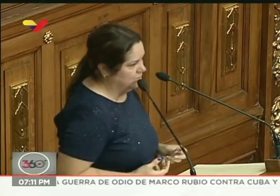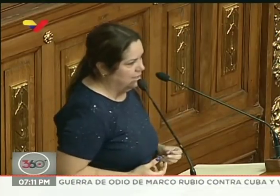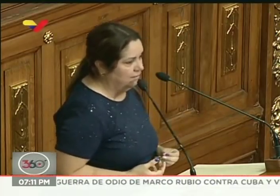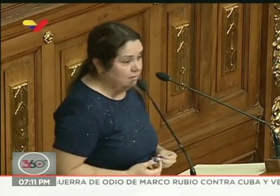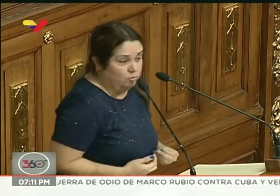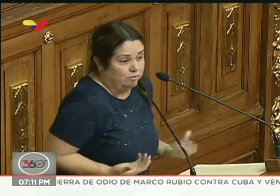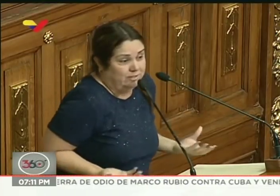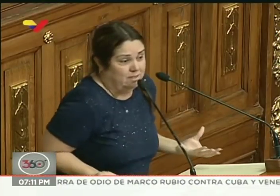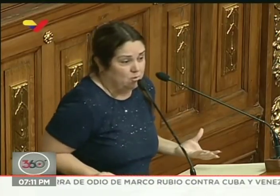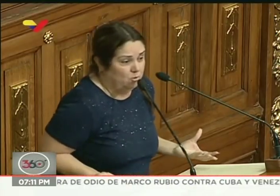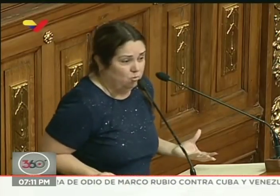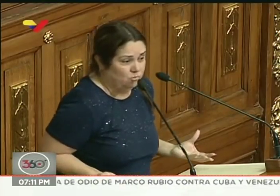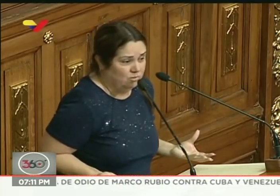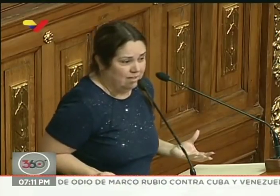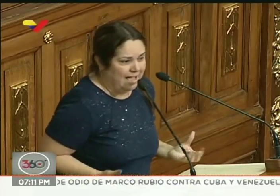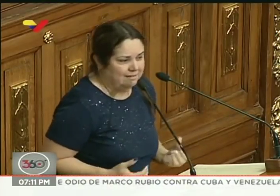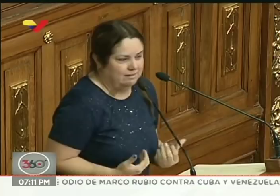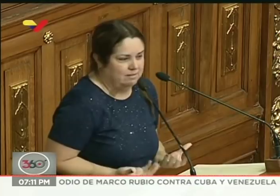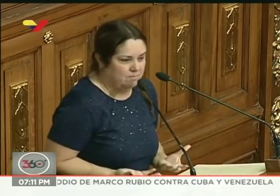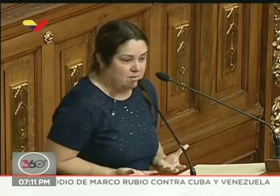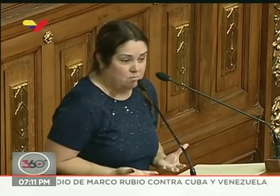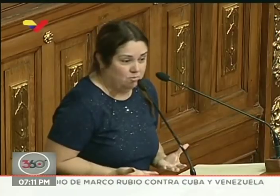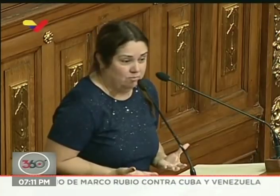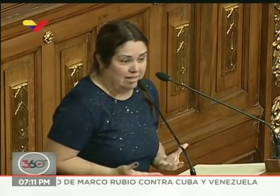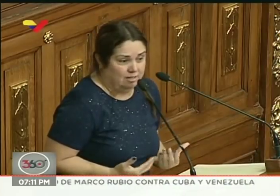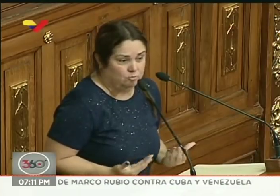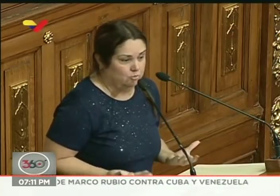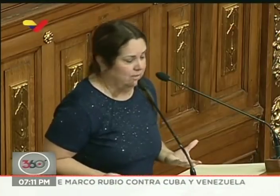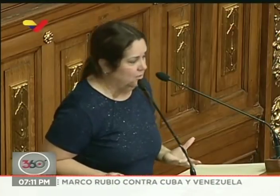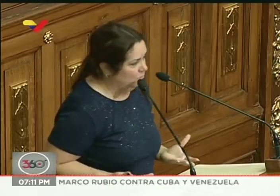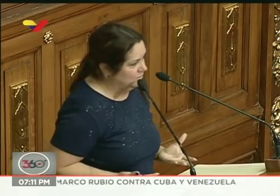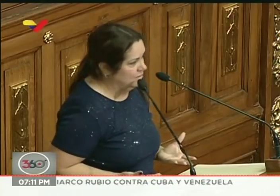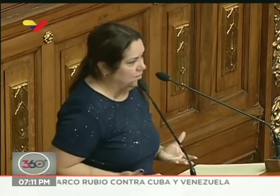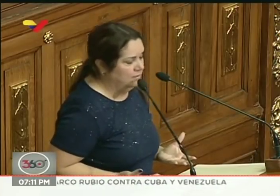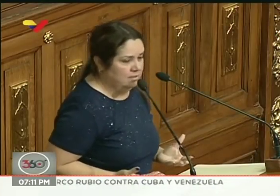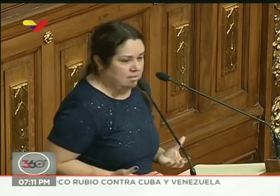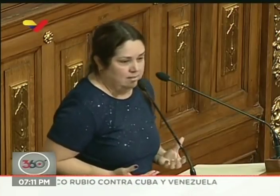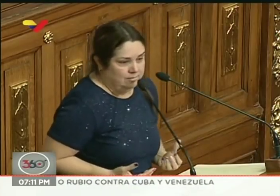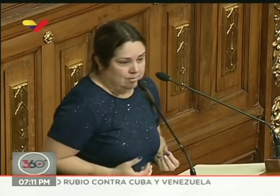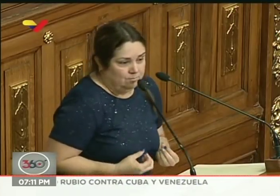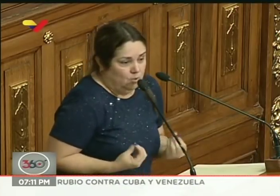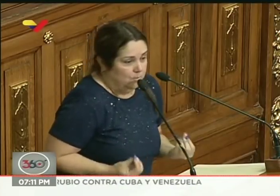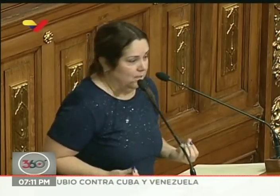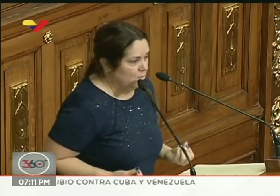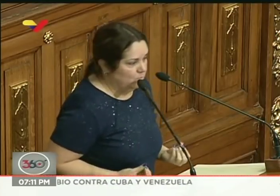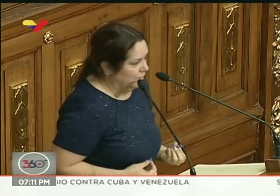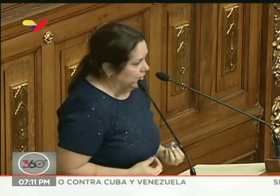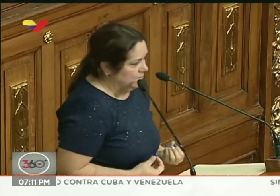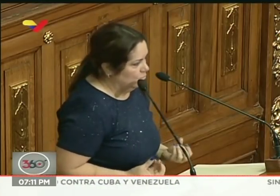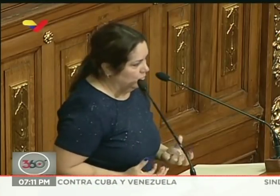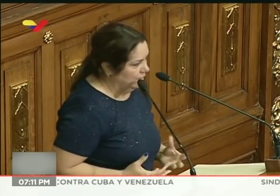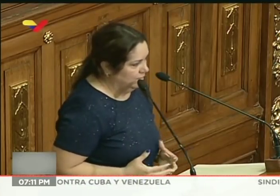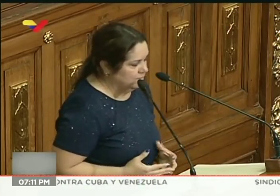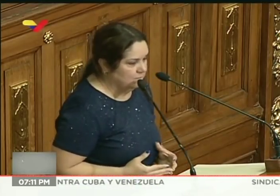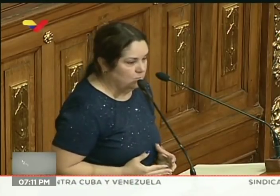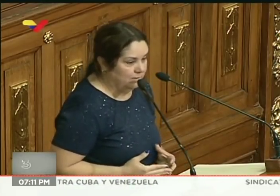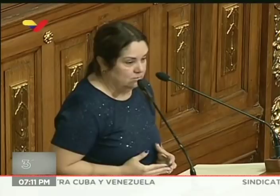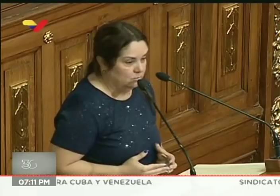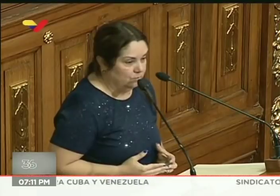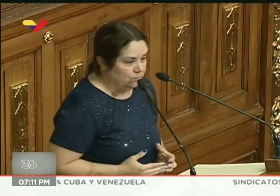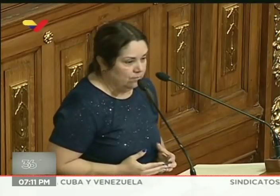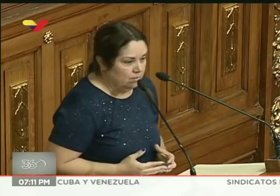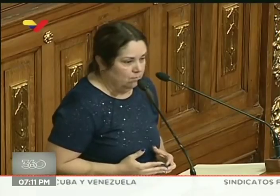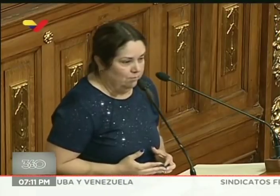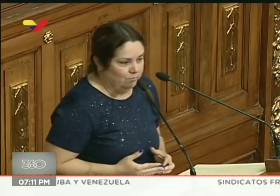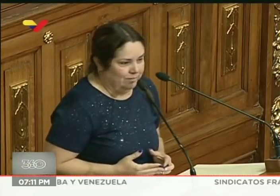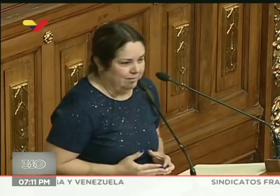a denunciar, no teníamos luz. A quien llamábamos, a las autoridades no estaban. No podía comunicarme con nadie en ese